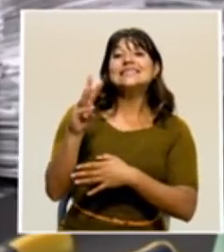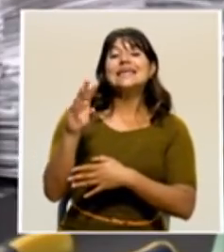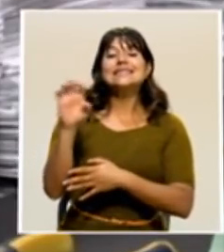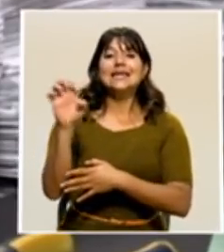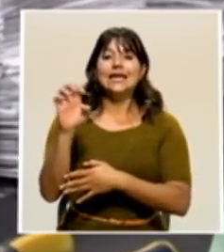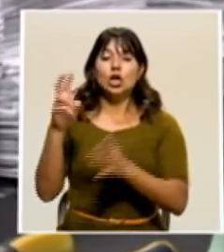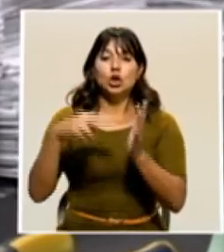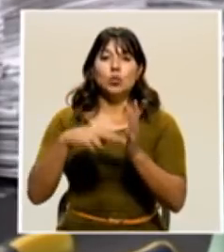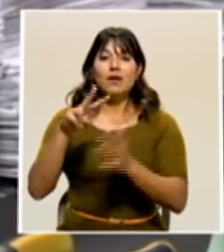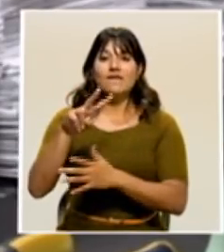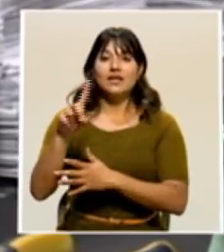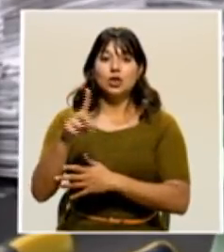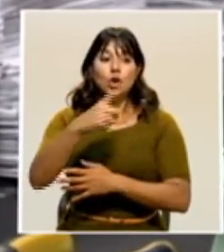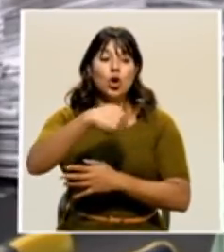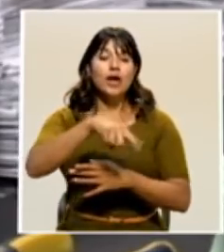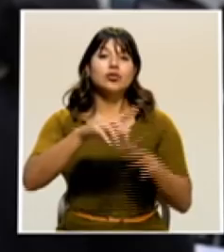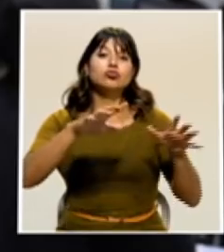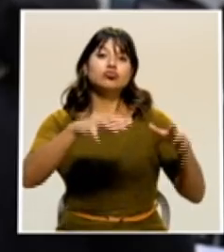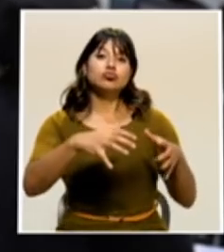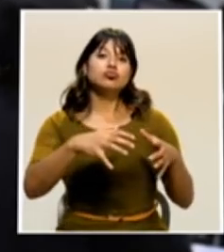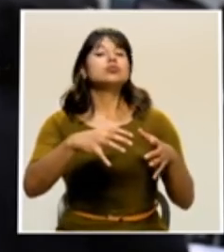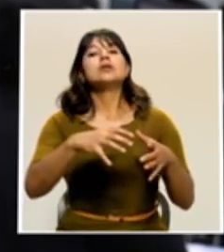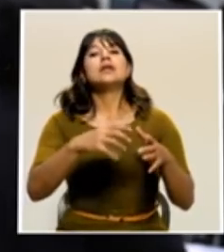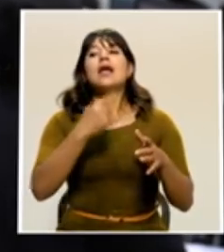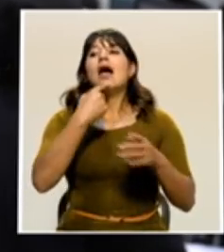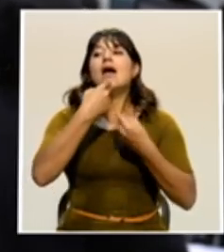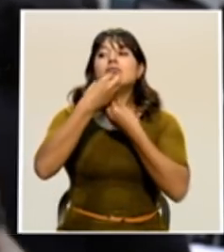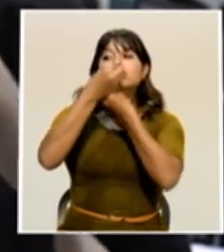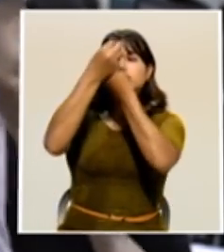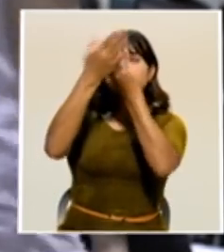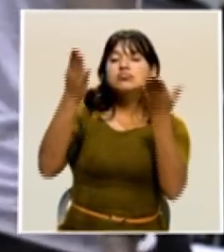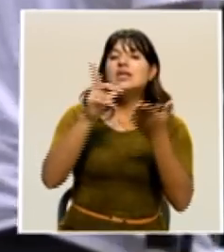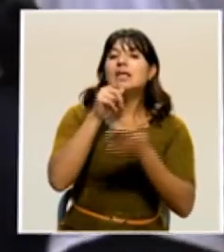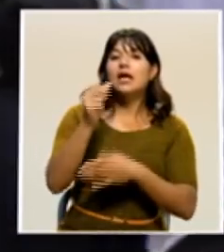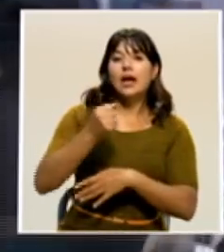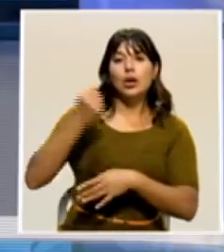2021, el Congreso certificará al ganador.